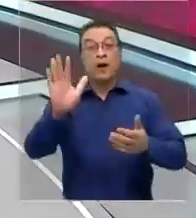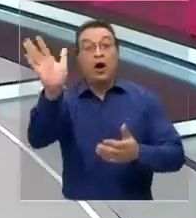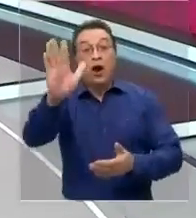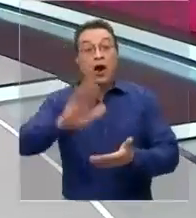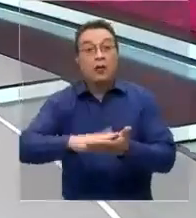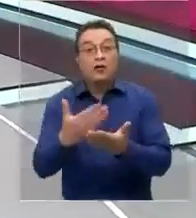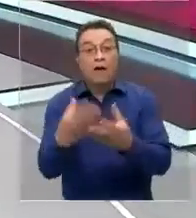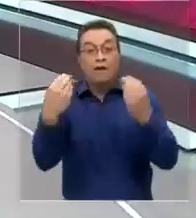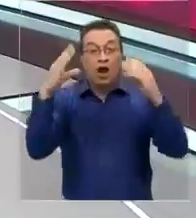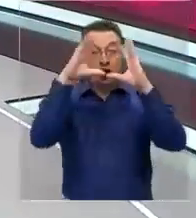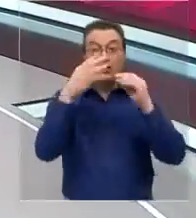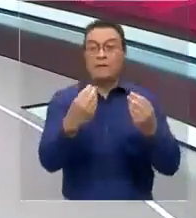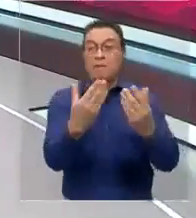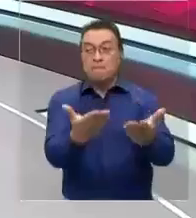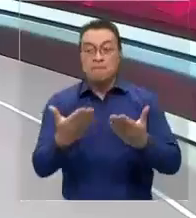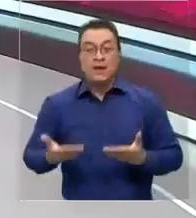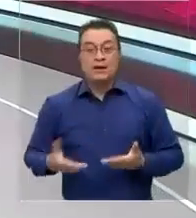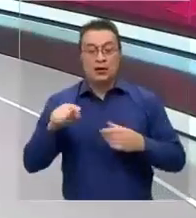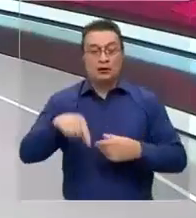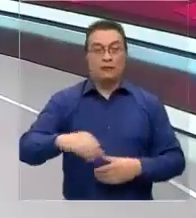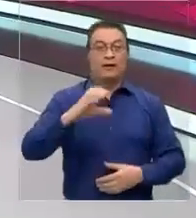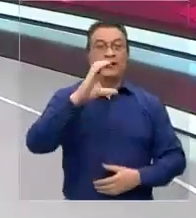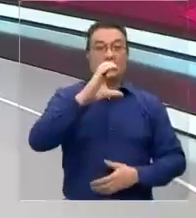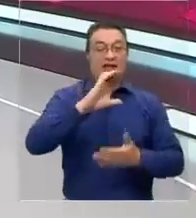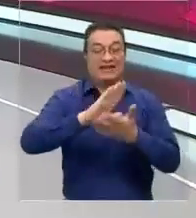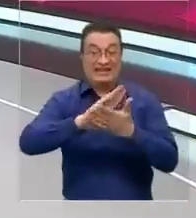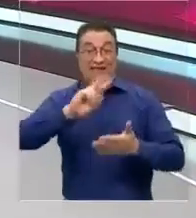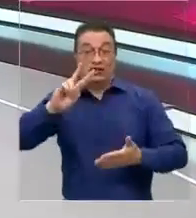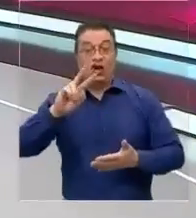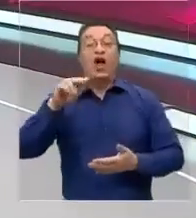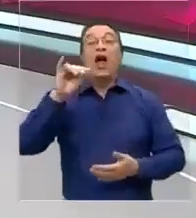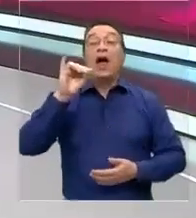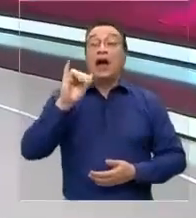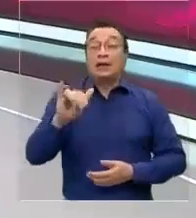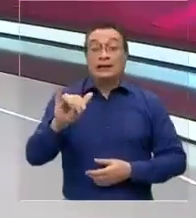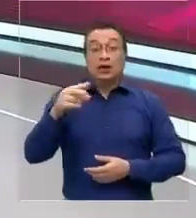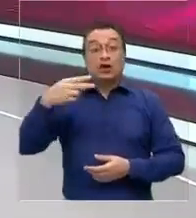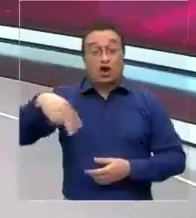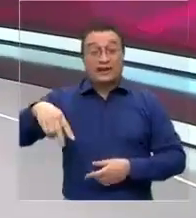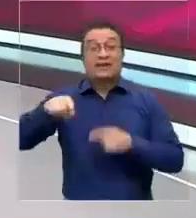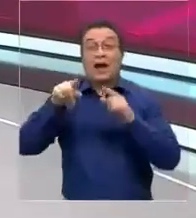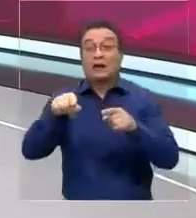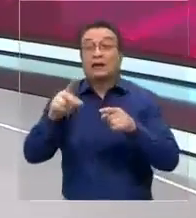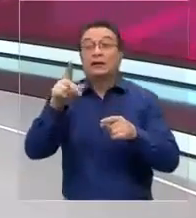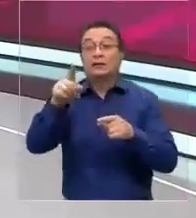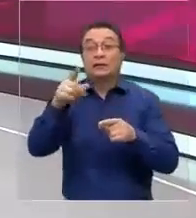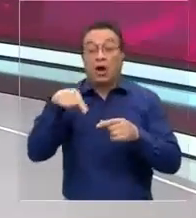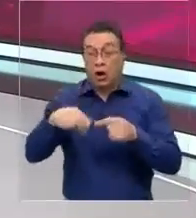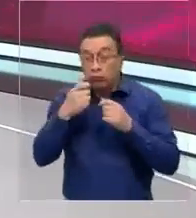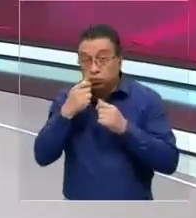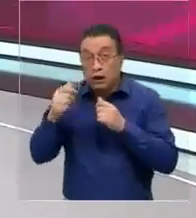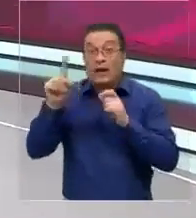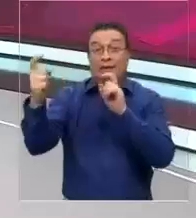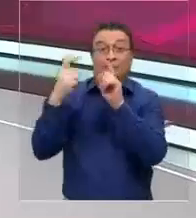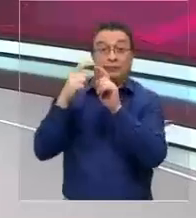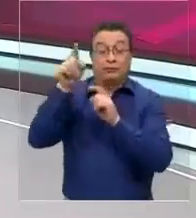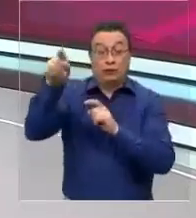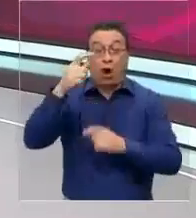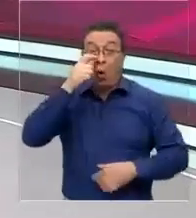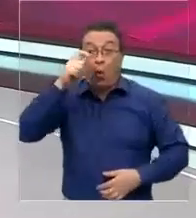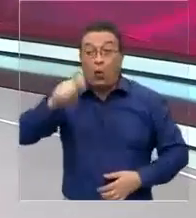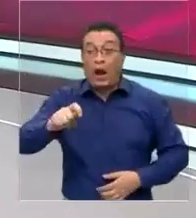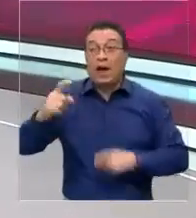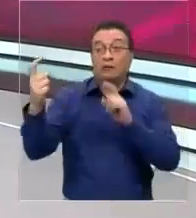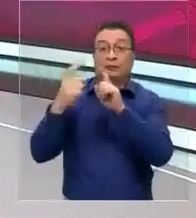Hola, ¿cómo están? Muy buenas noches. Bienvenidos a la edición central de Televisión Noticias. Estamos junto a Carlos Greitz y a Daniel Matamala en Ucrania. Tomamos contacto en directo